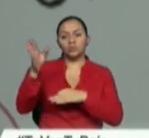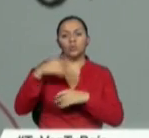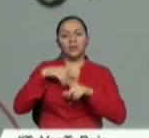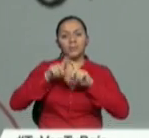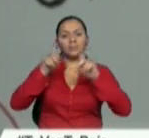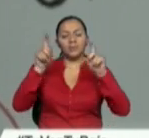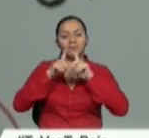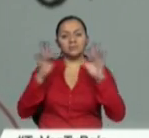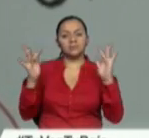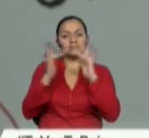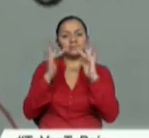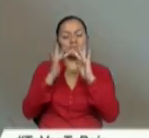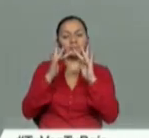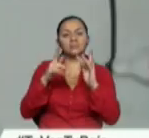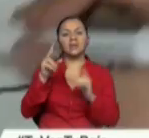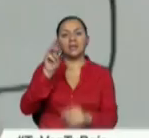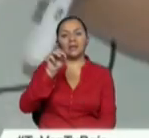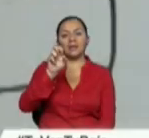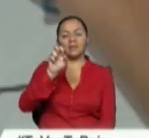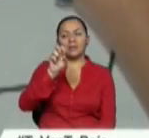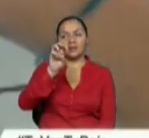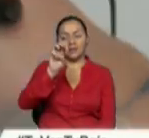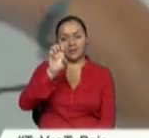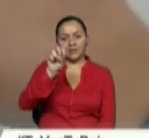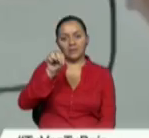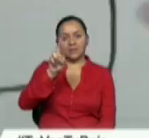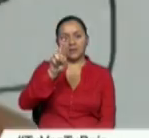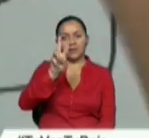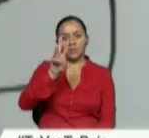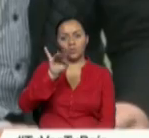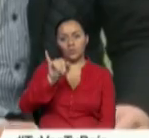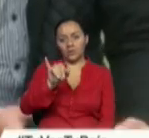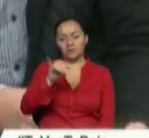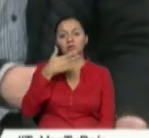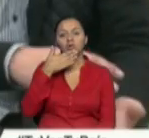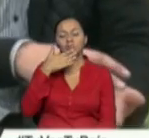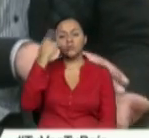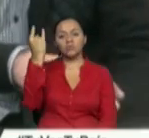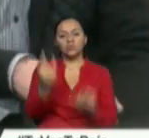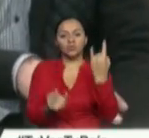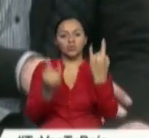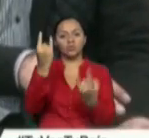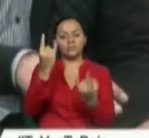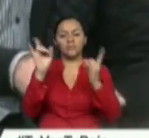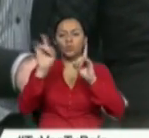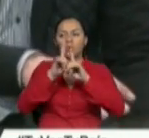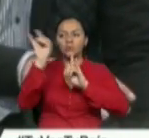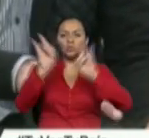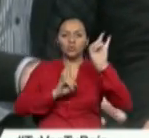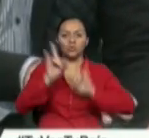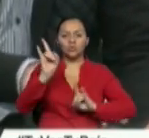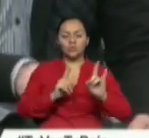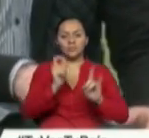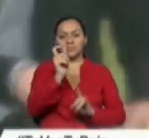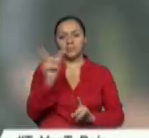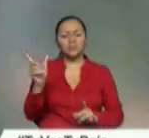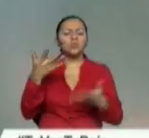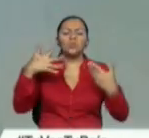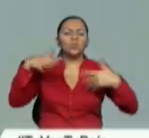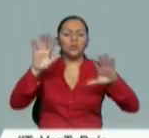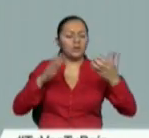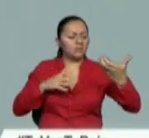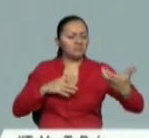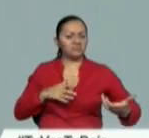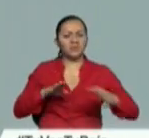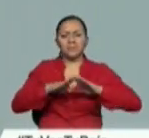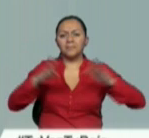posible con el dispositivo ener el cual funciona de la siguiente manera es una base que iría en una mesa cualquiera como